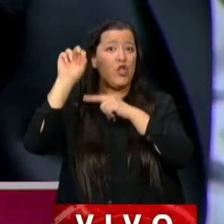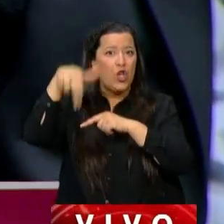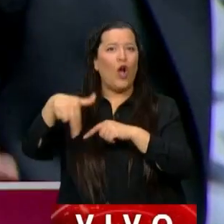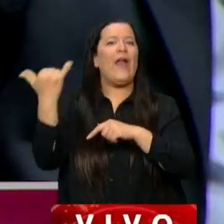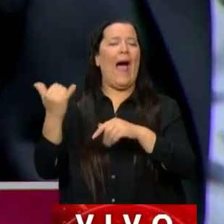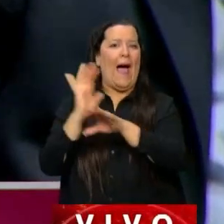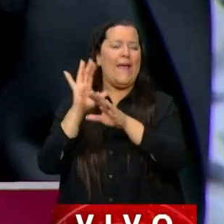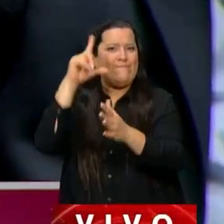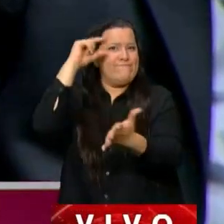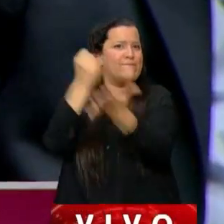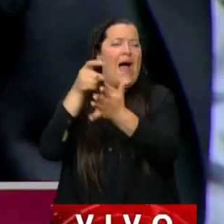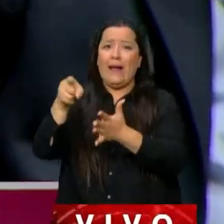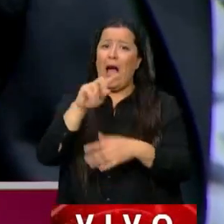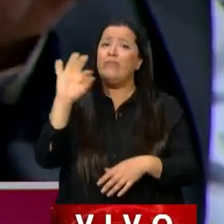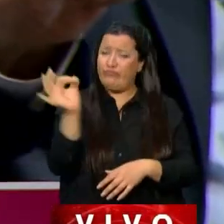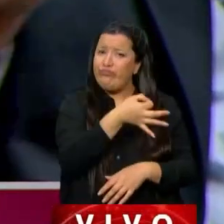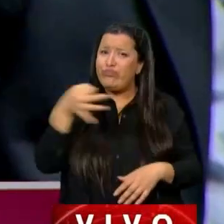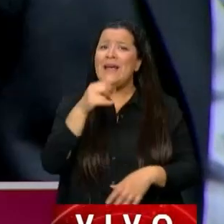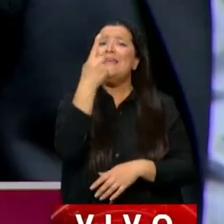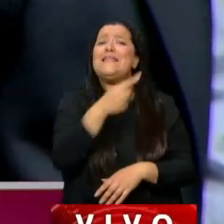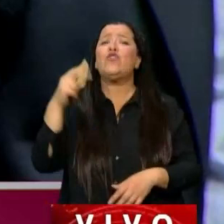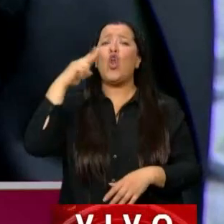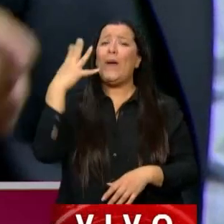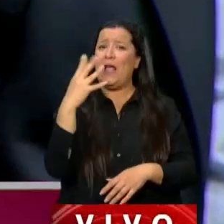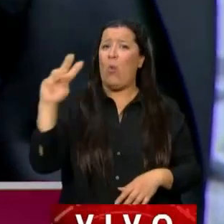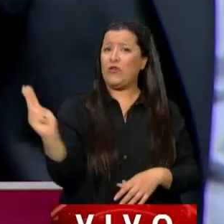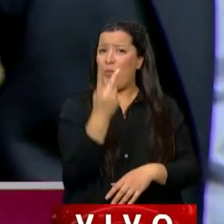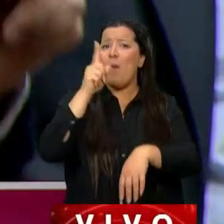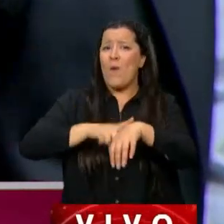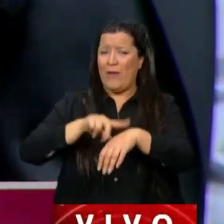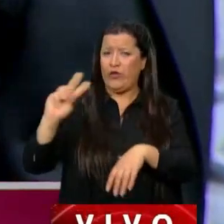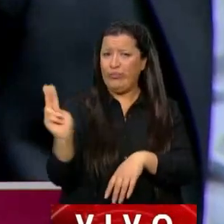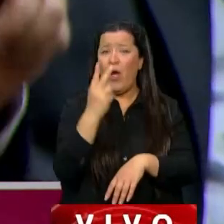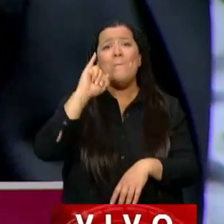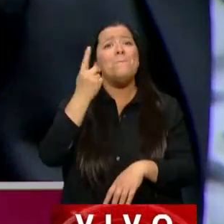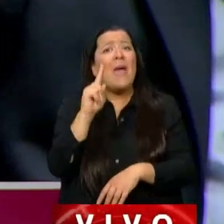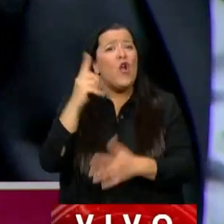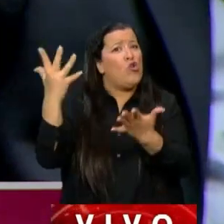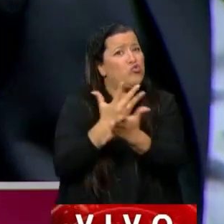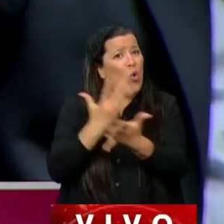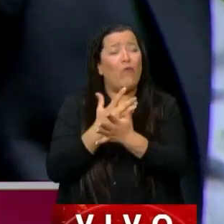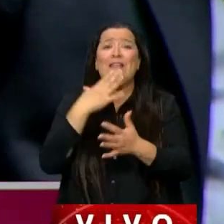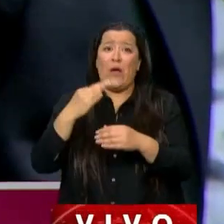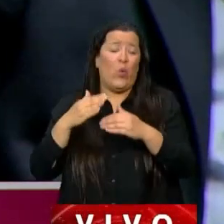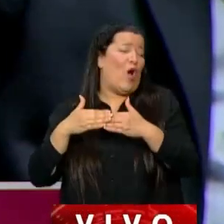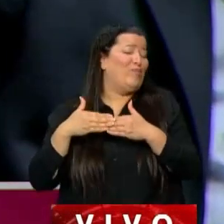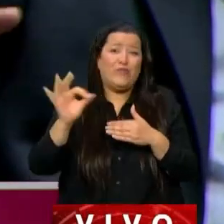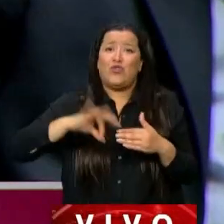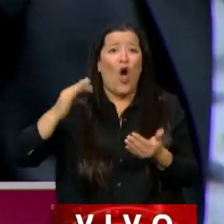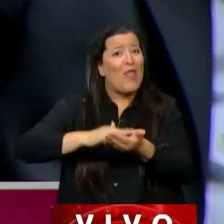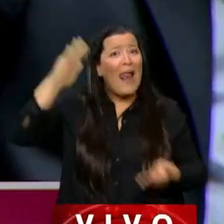es cierto, murieron 194 en ese momento, pero sufrieron y sufren y van a sufrir a lo largo de la